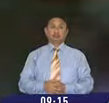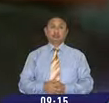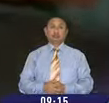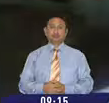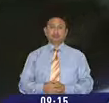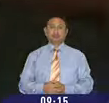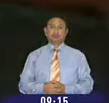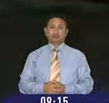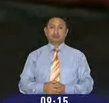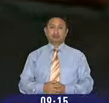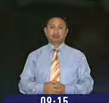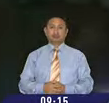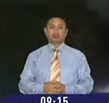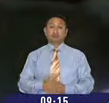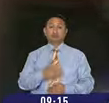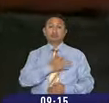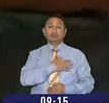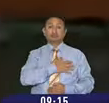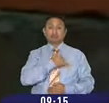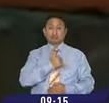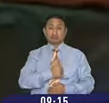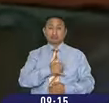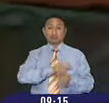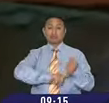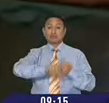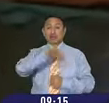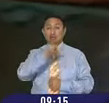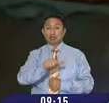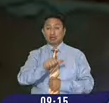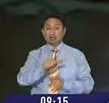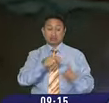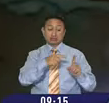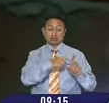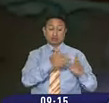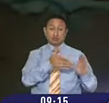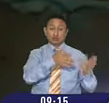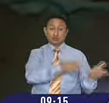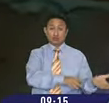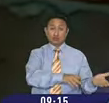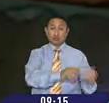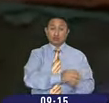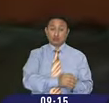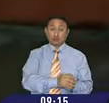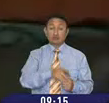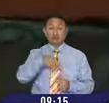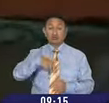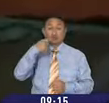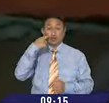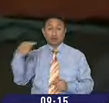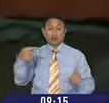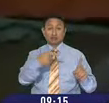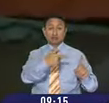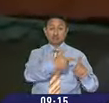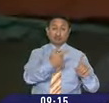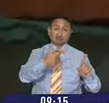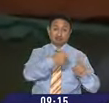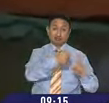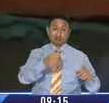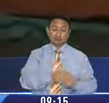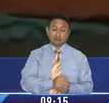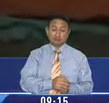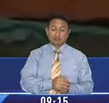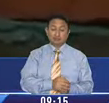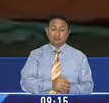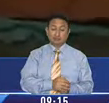Yo soy hermana de la chica que falleció, que fue víctima de femicidio. Ella se